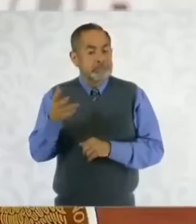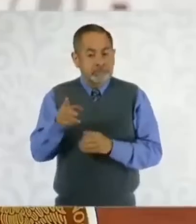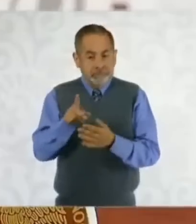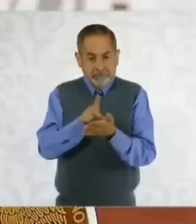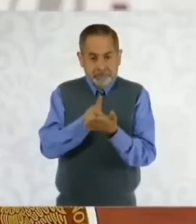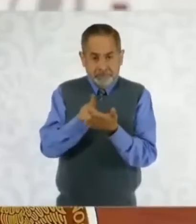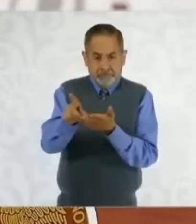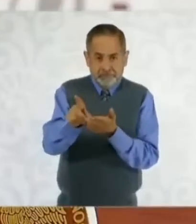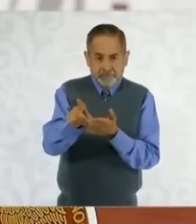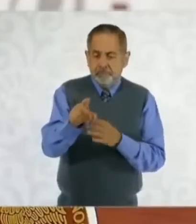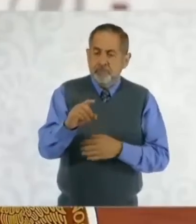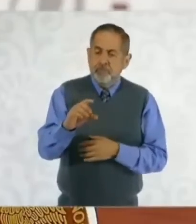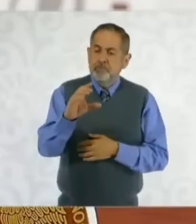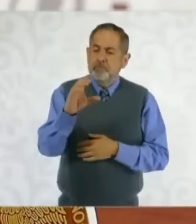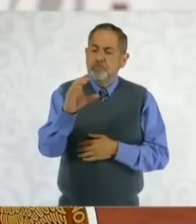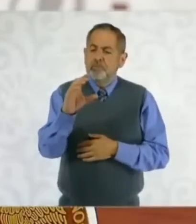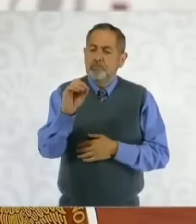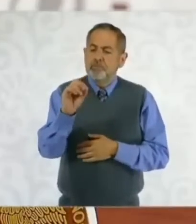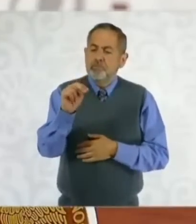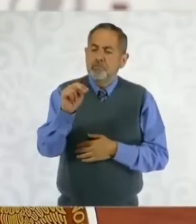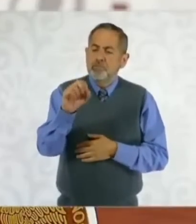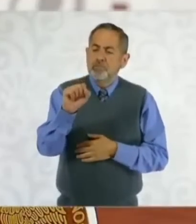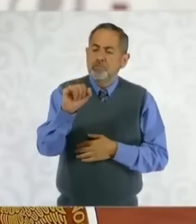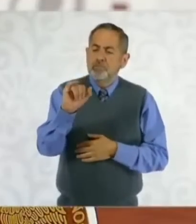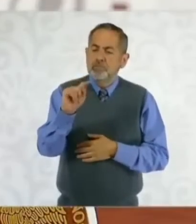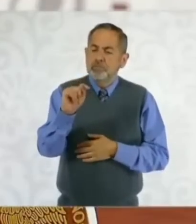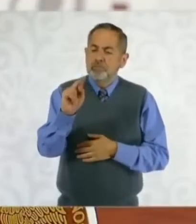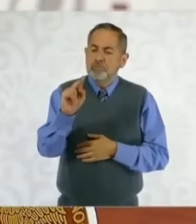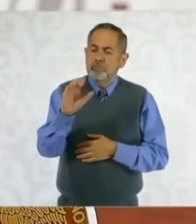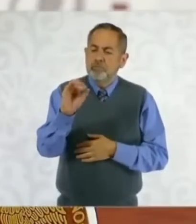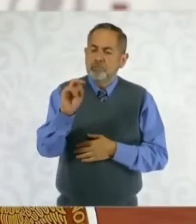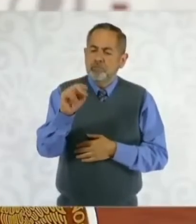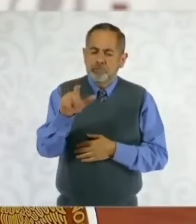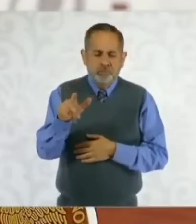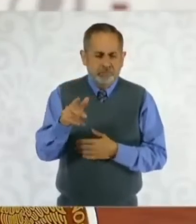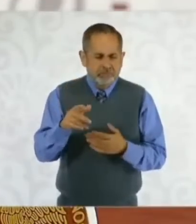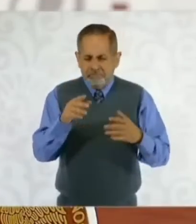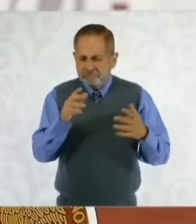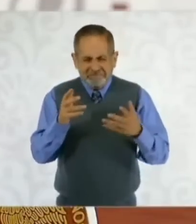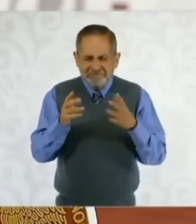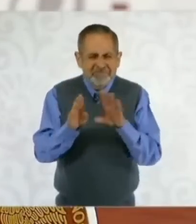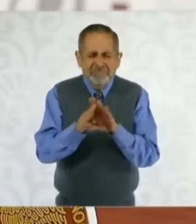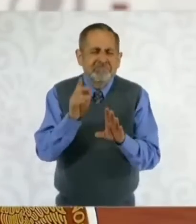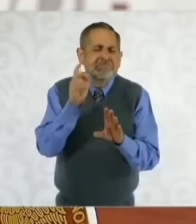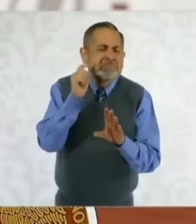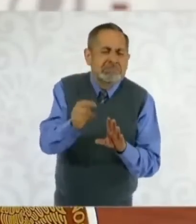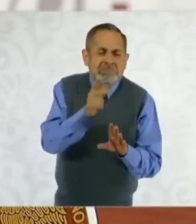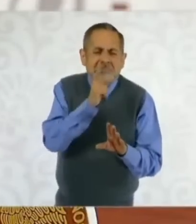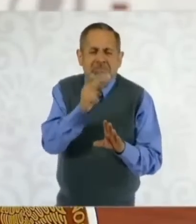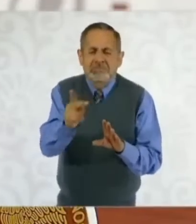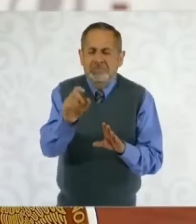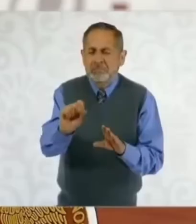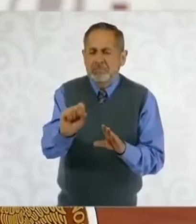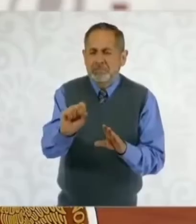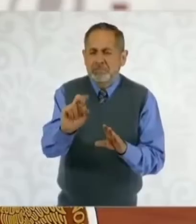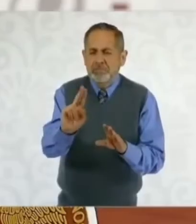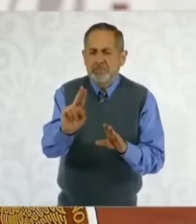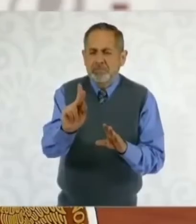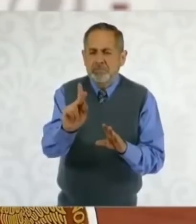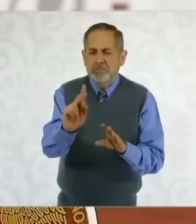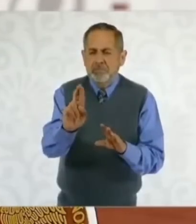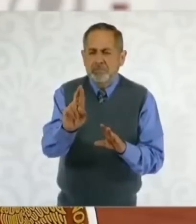se llama supremacía constitucional. ¿Qué es la supremacía constitucional? Habrá que